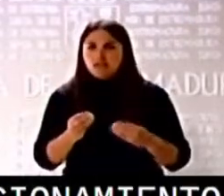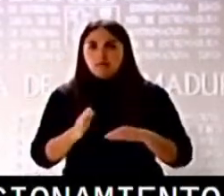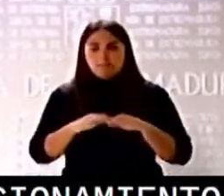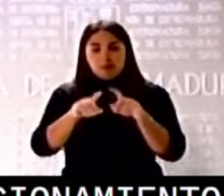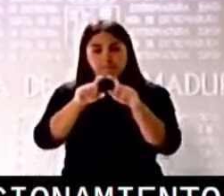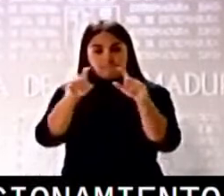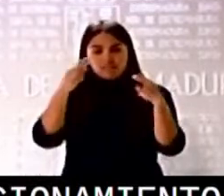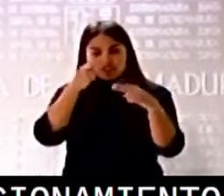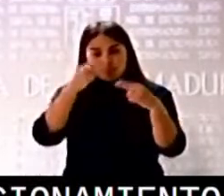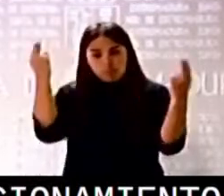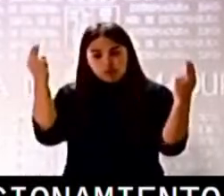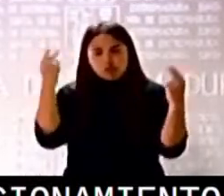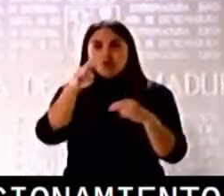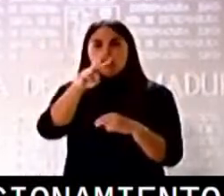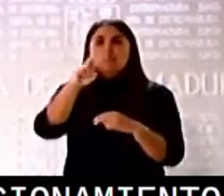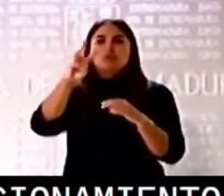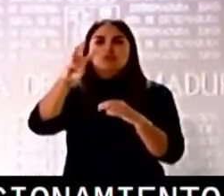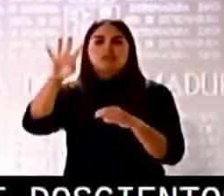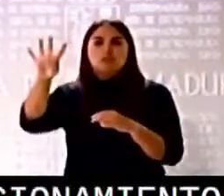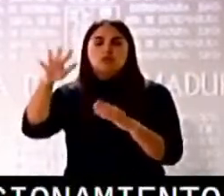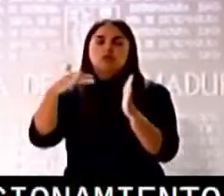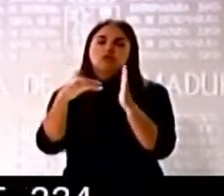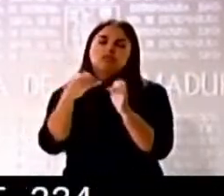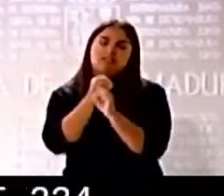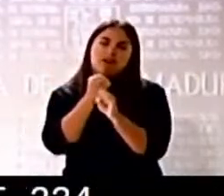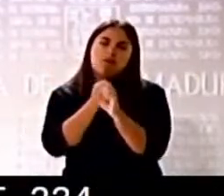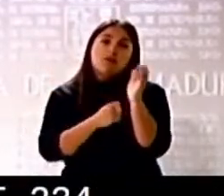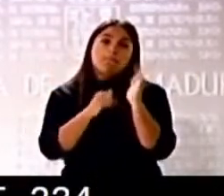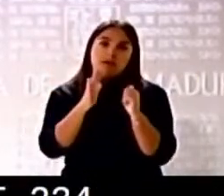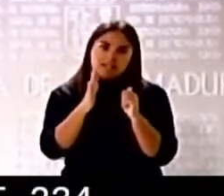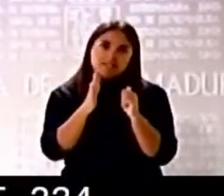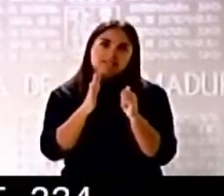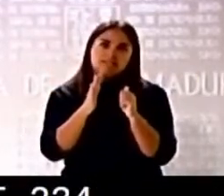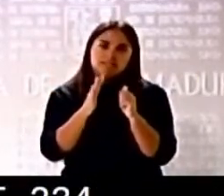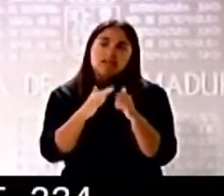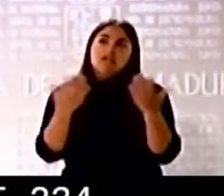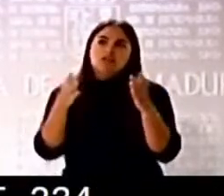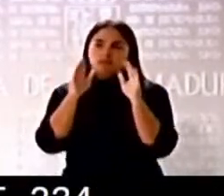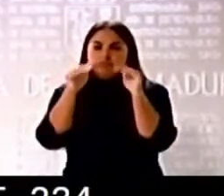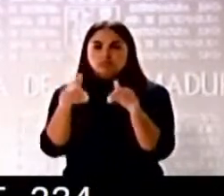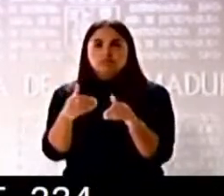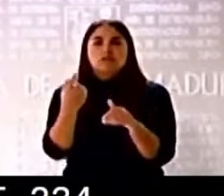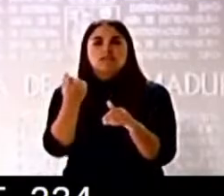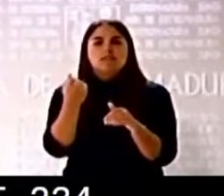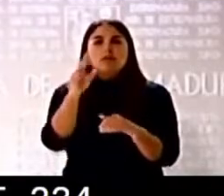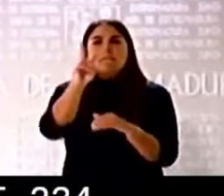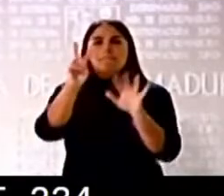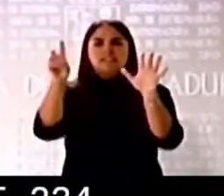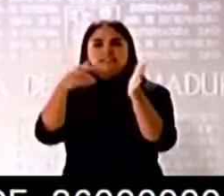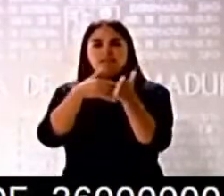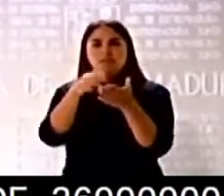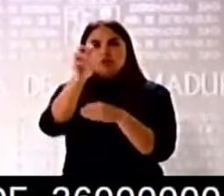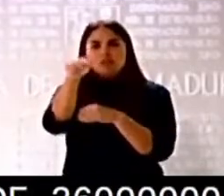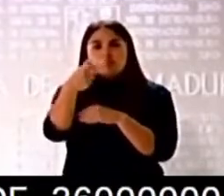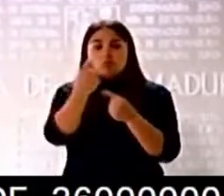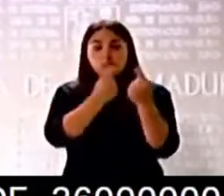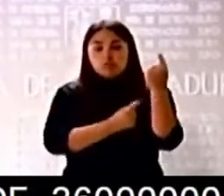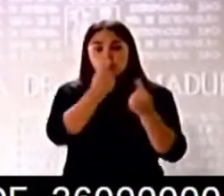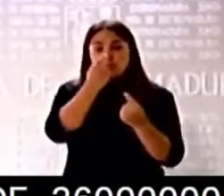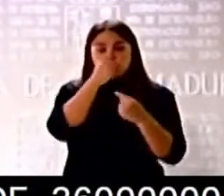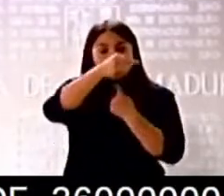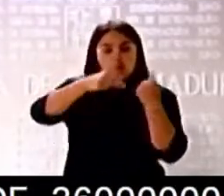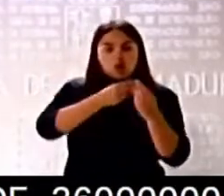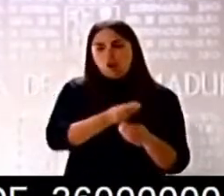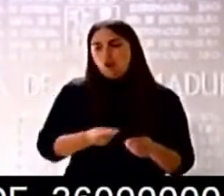empresa pública que emplea más de 234 trabajadores y a la que destinamos más de 26 millones de euros del presupuesto anual